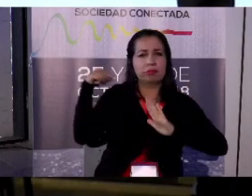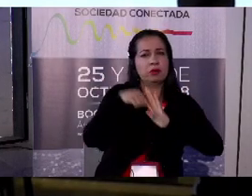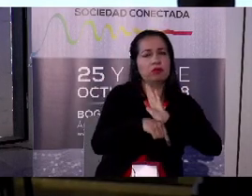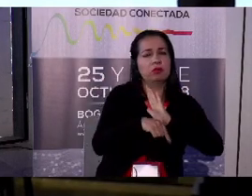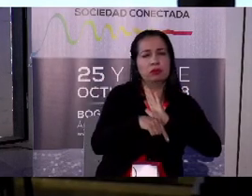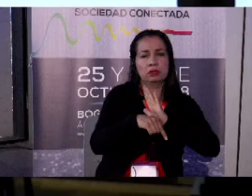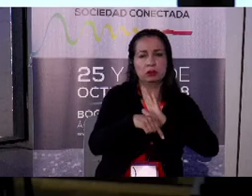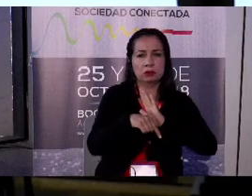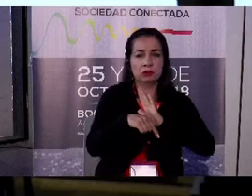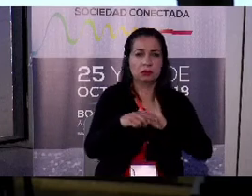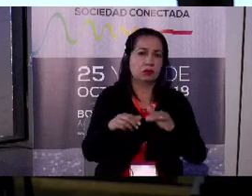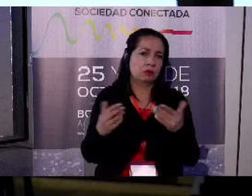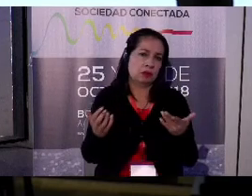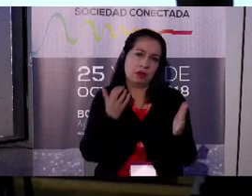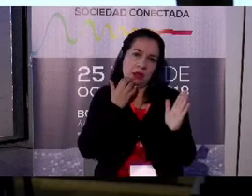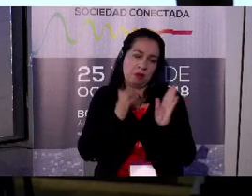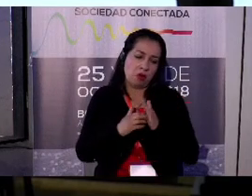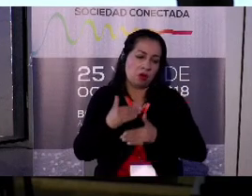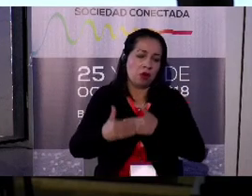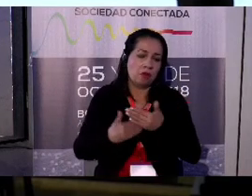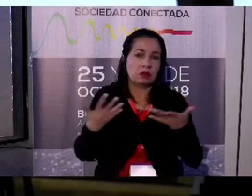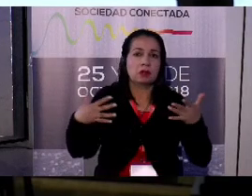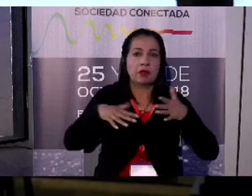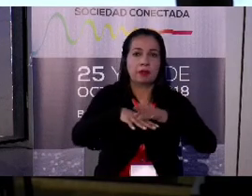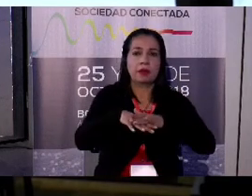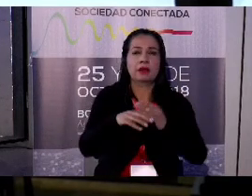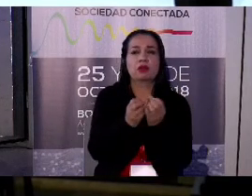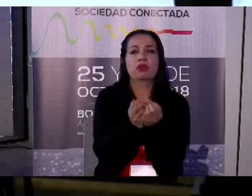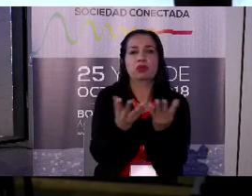complejas como un proceso de integración